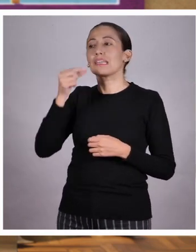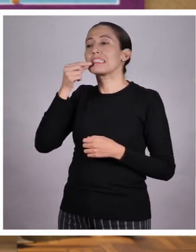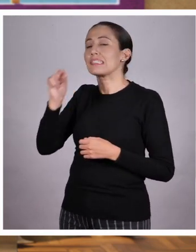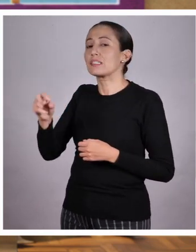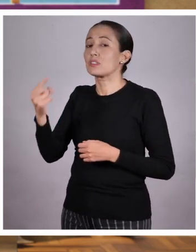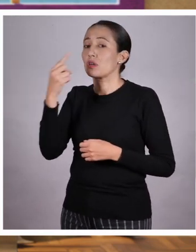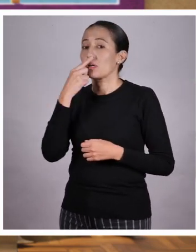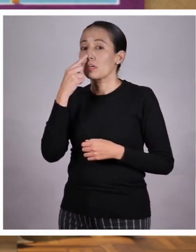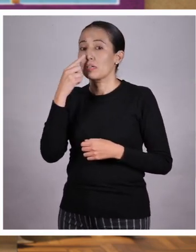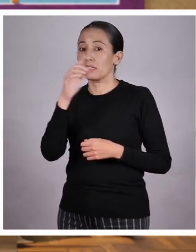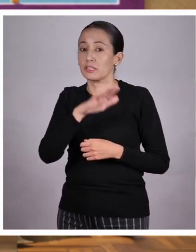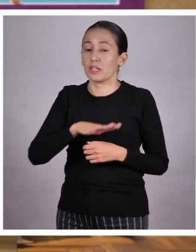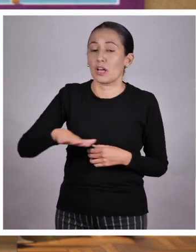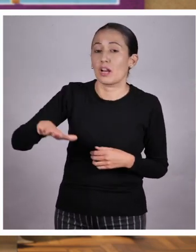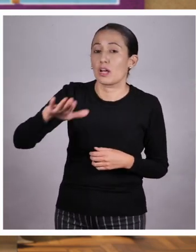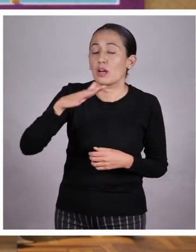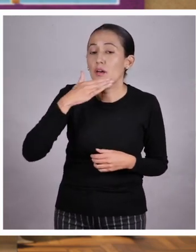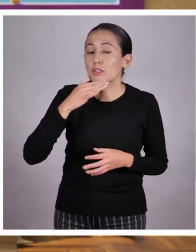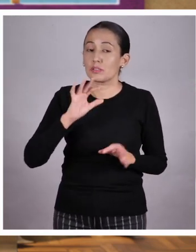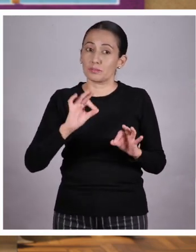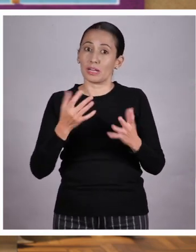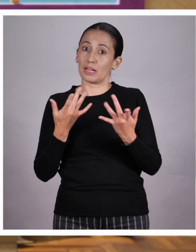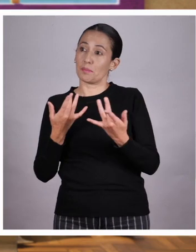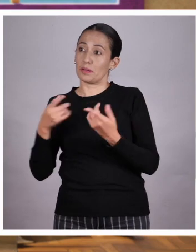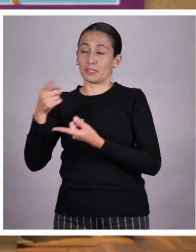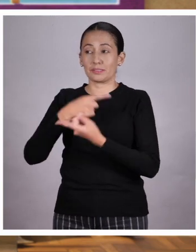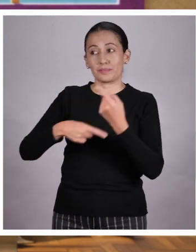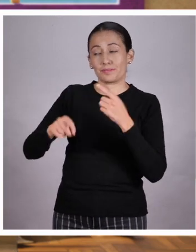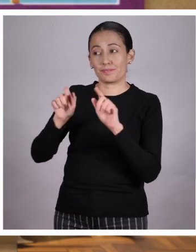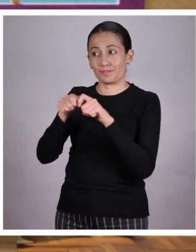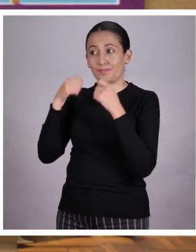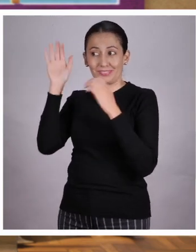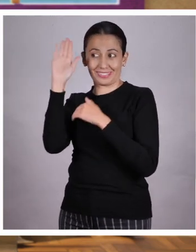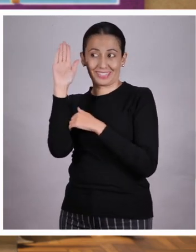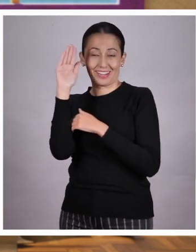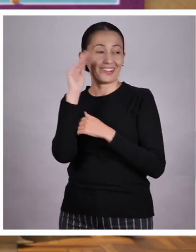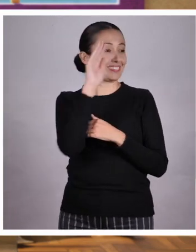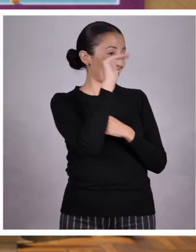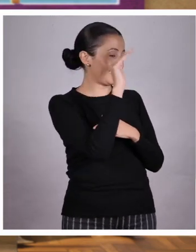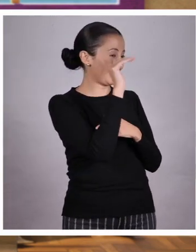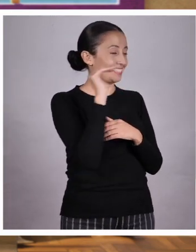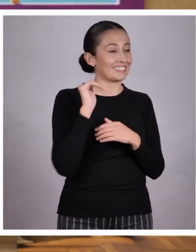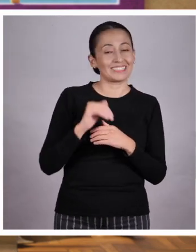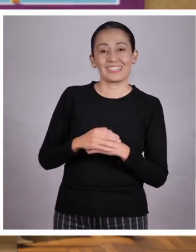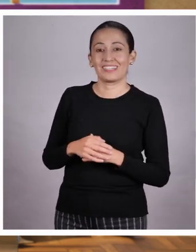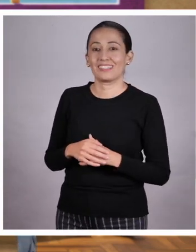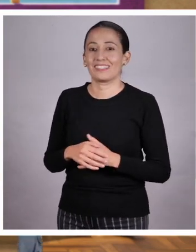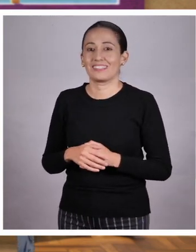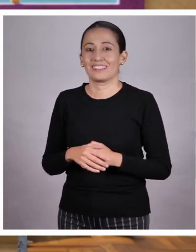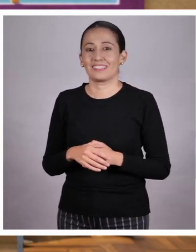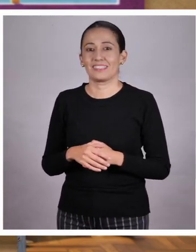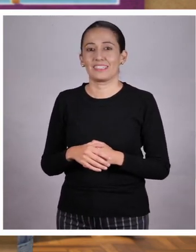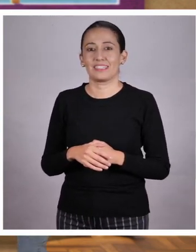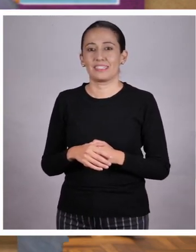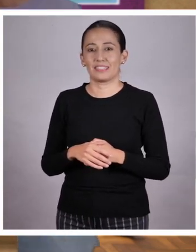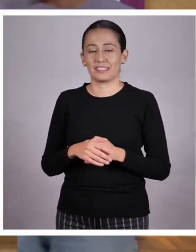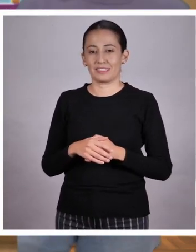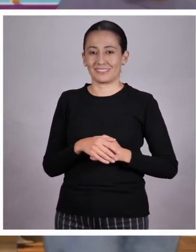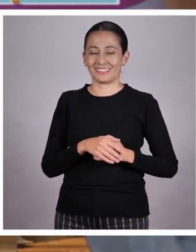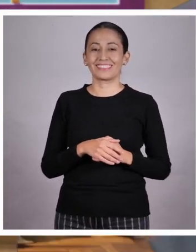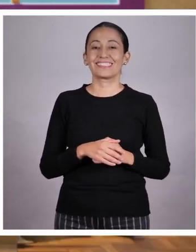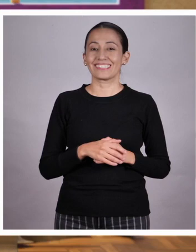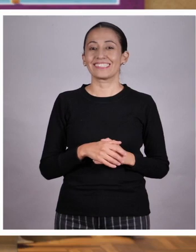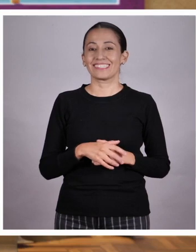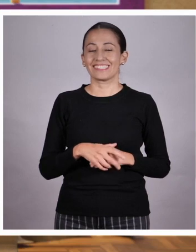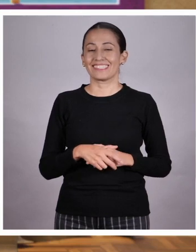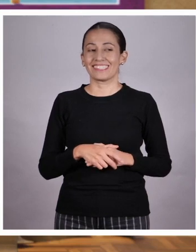lindo. Pero me tengo que ir porque mi abuelita me está esperando y quiere leer las noticias. Está bien. Chao, chao, chao, Chao. Ricky. Chao. Cachita 2. Cachita 2,